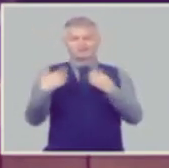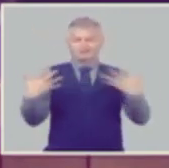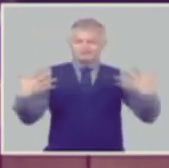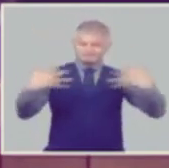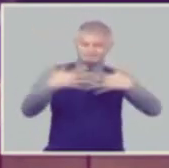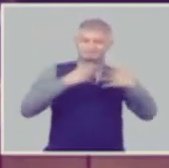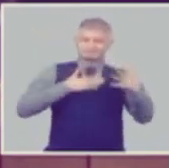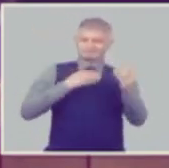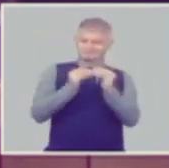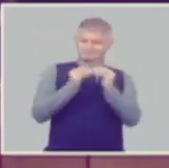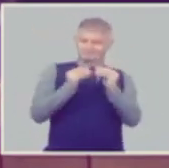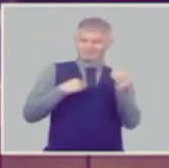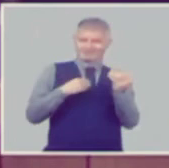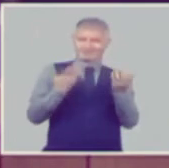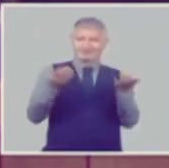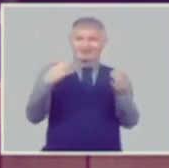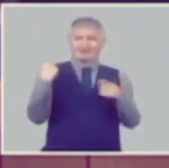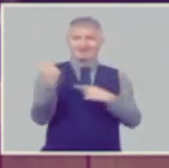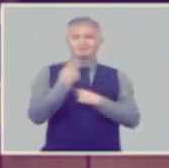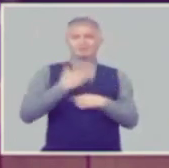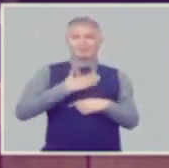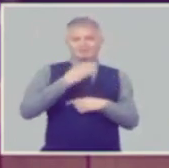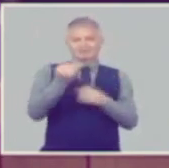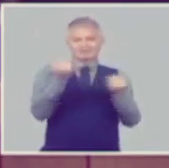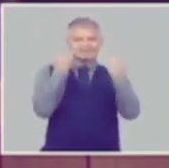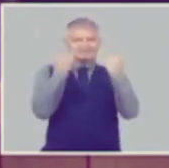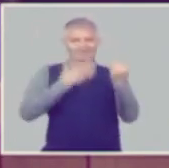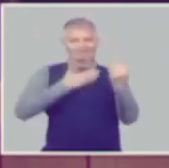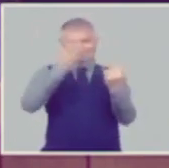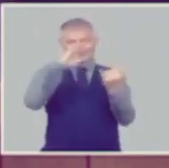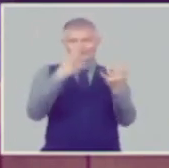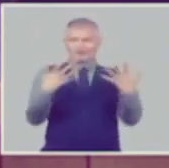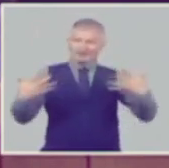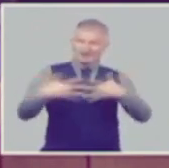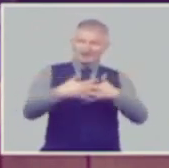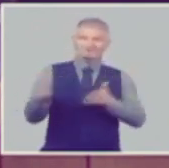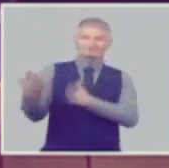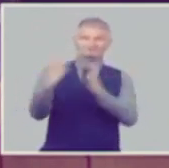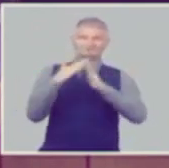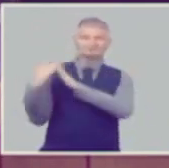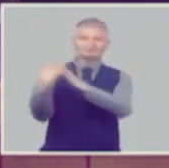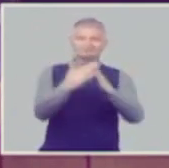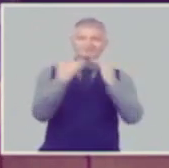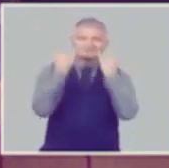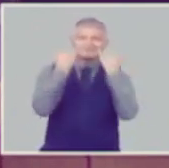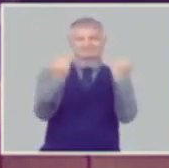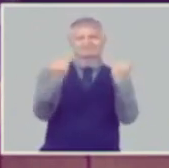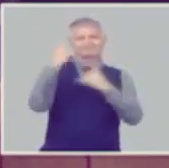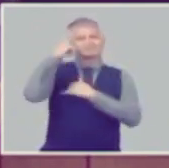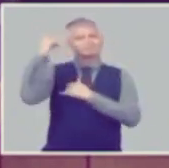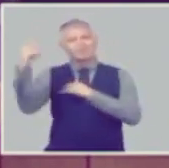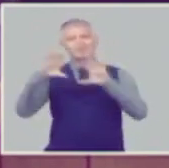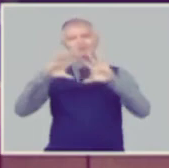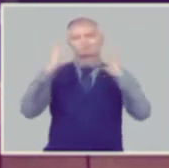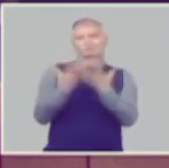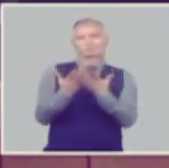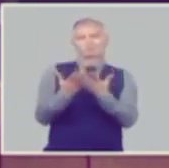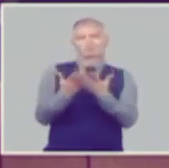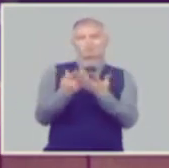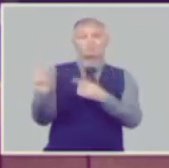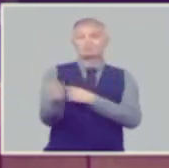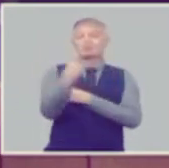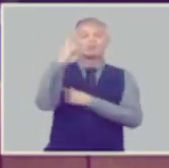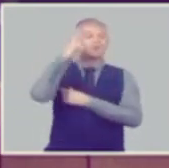cubana, el sentimiento de patria, la comunidad de intereses y sueños. Se recuerda en primer lugar a